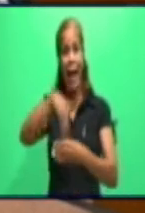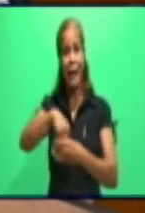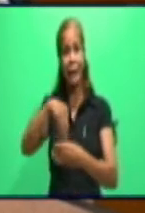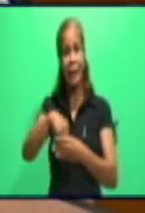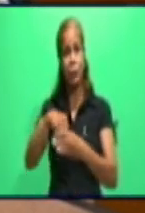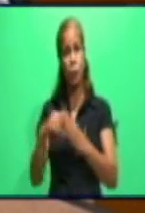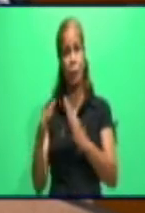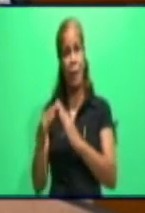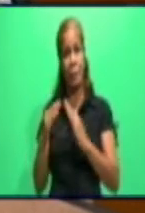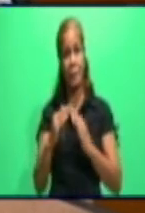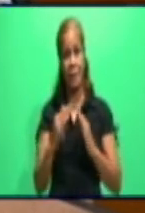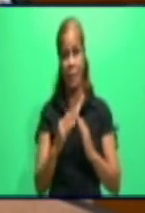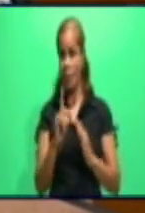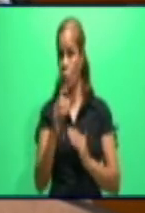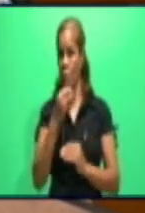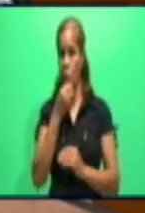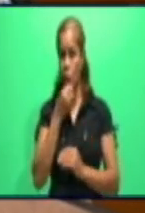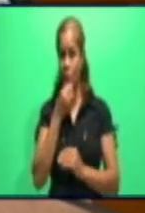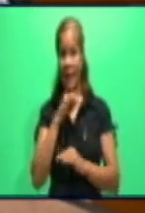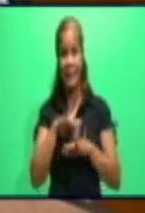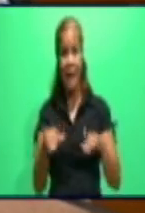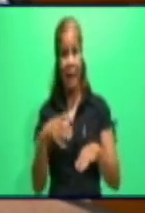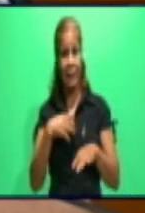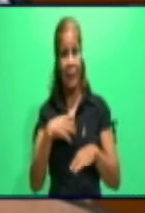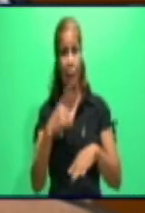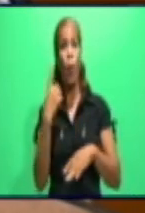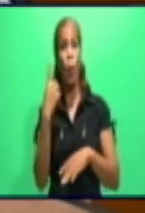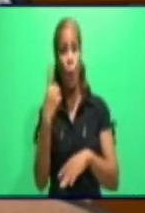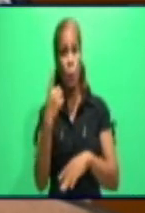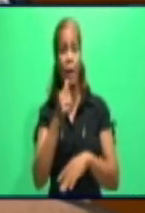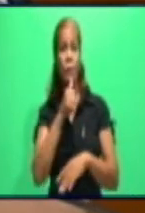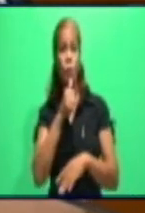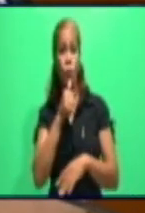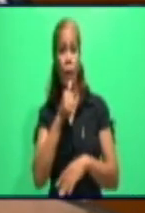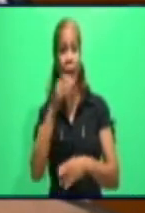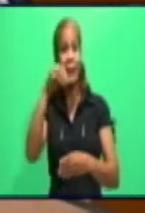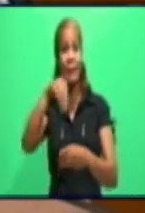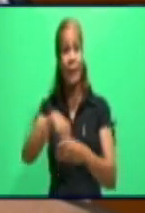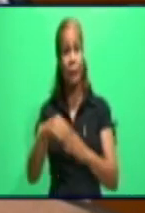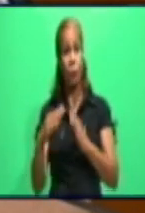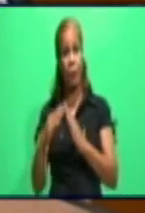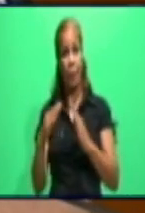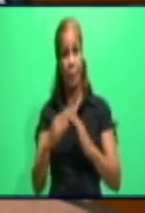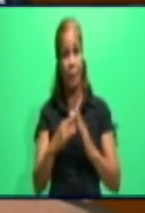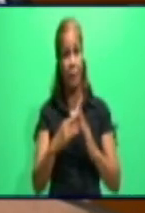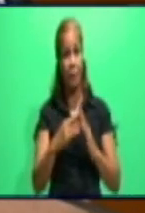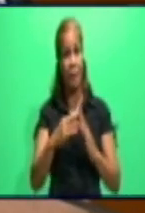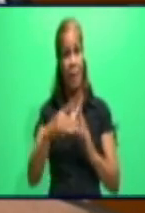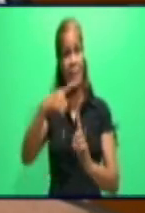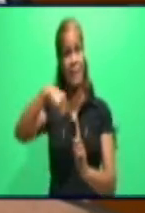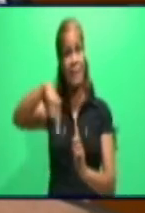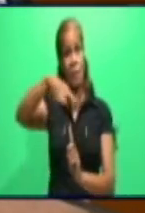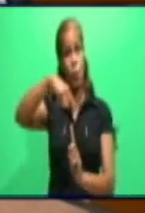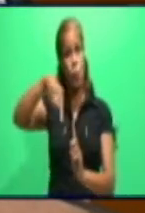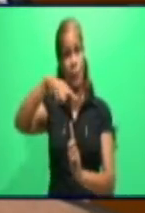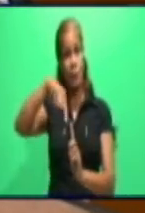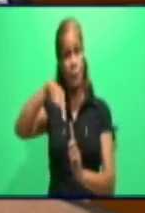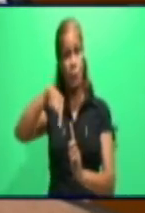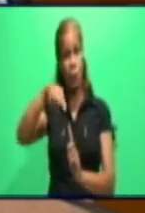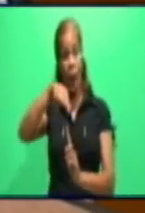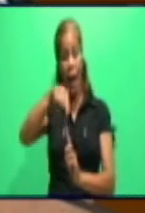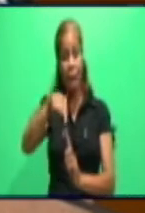transmisión y una dispersión tan grande del vhir tenemos una circulación del vino en nuestra provincia y sobre todo en el municipio vayamos